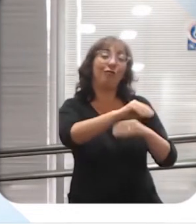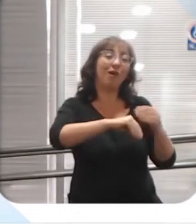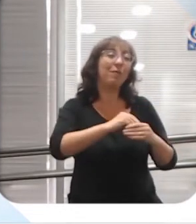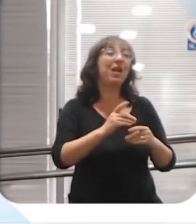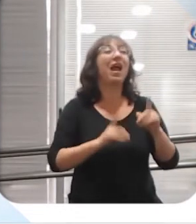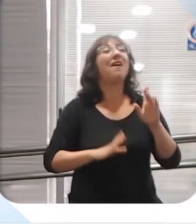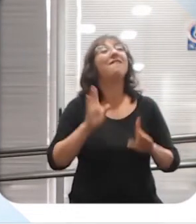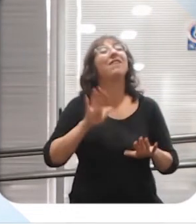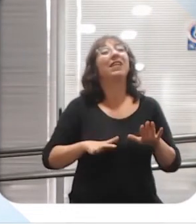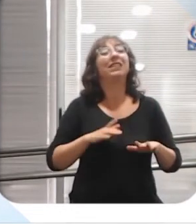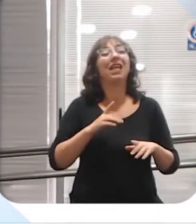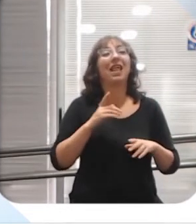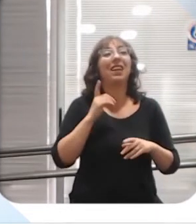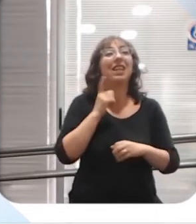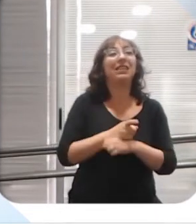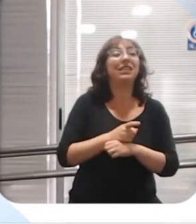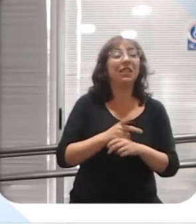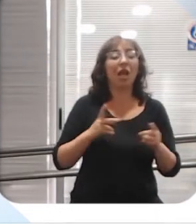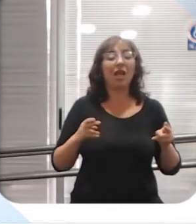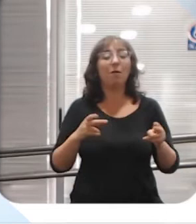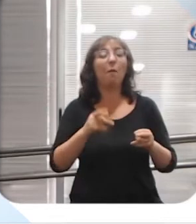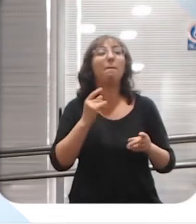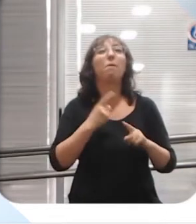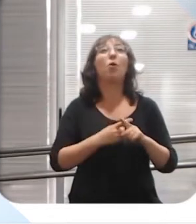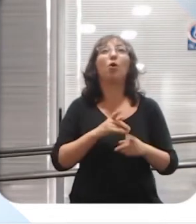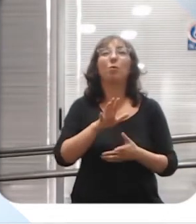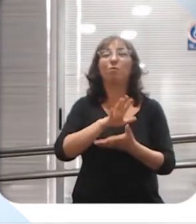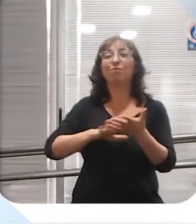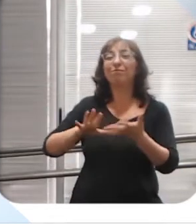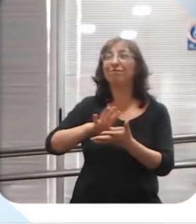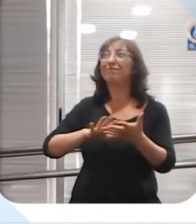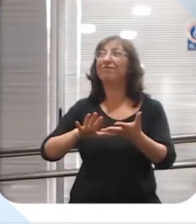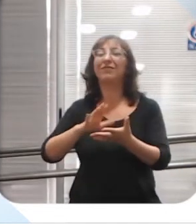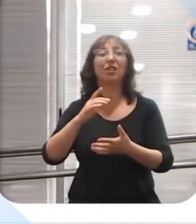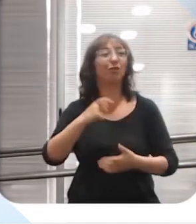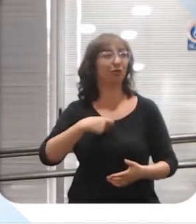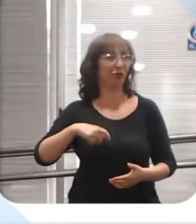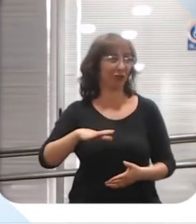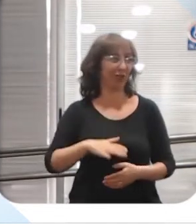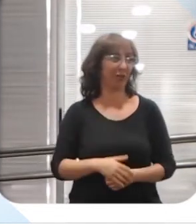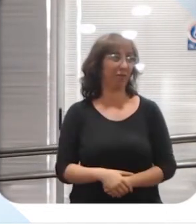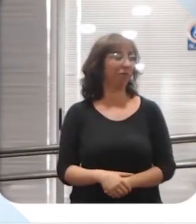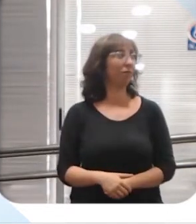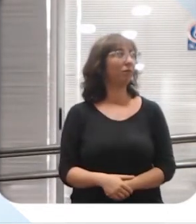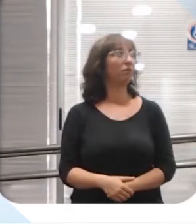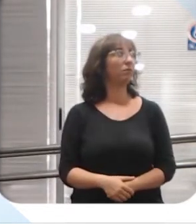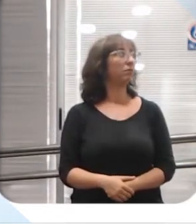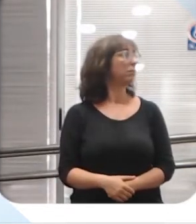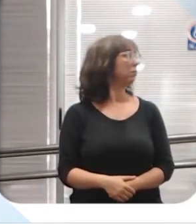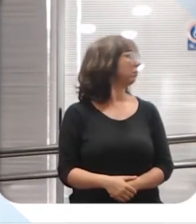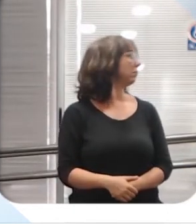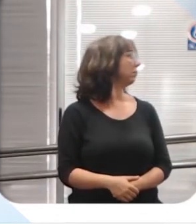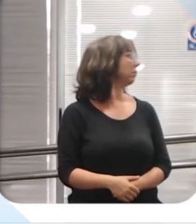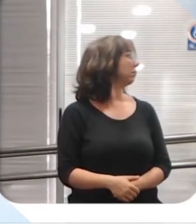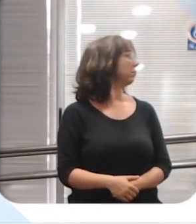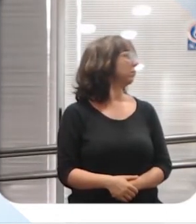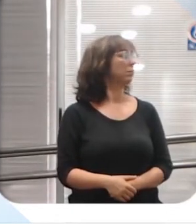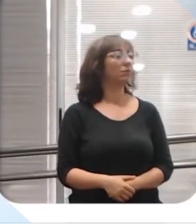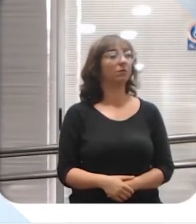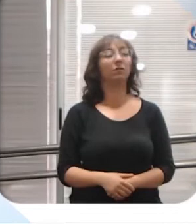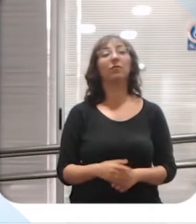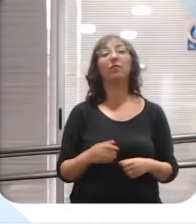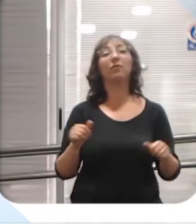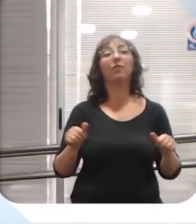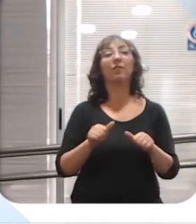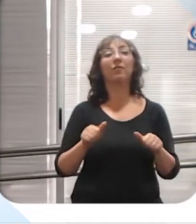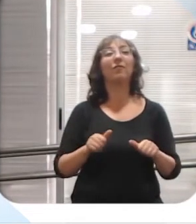a veces de decisiones limitadas por espacios sociales. Pero vamos, hazme un favor, Mariano, estoy acá usando los servicios